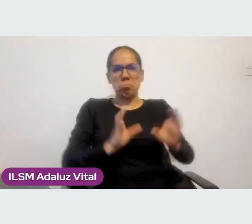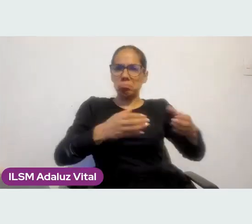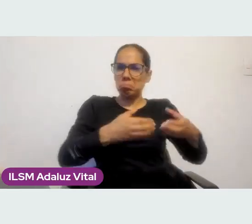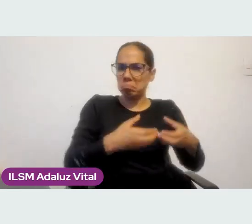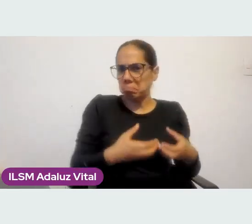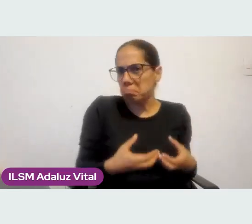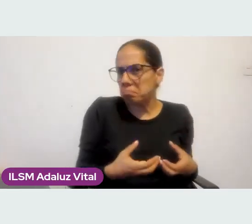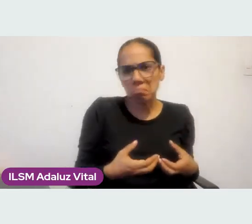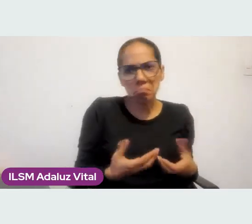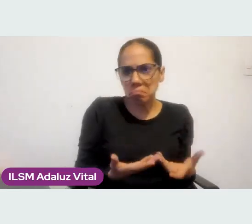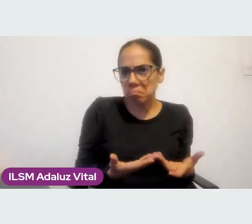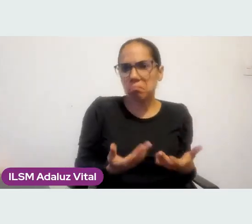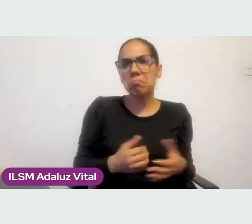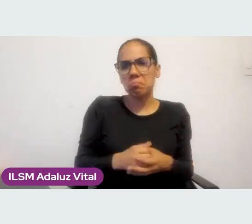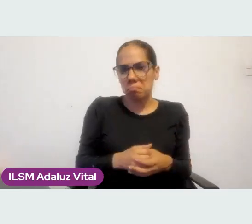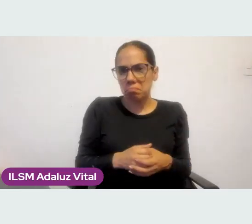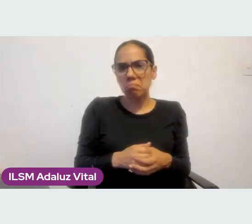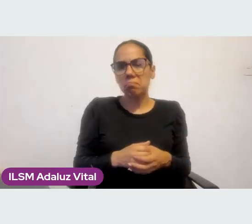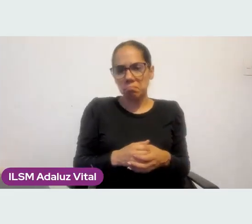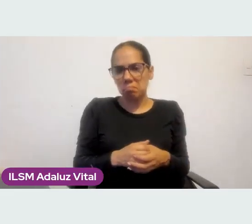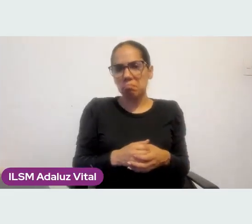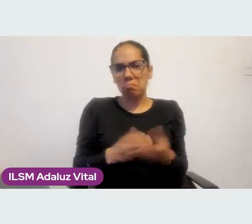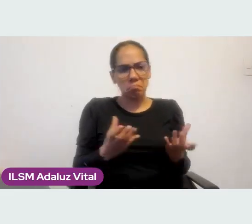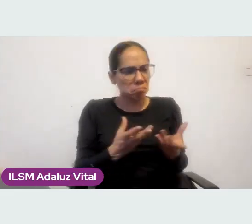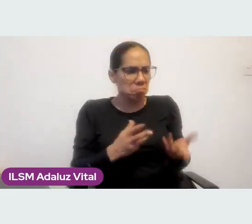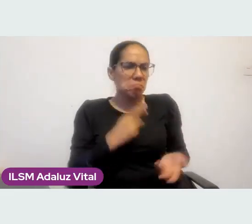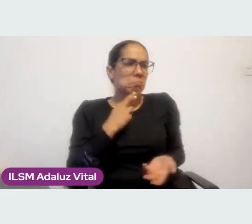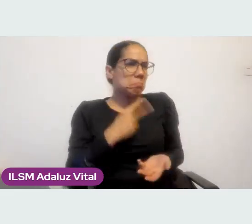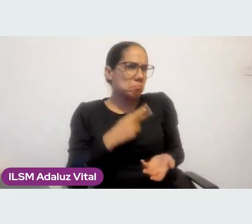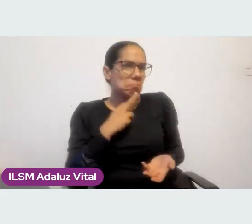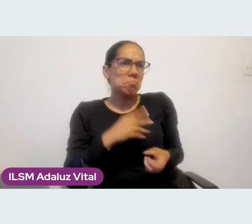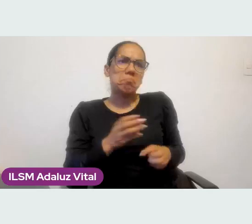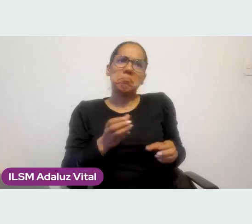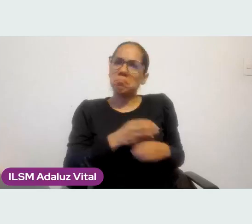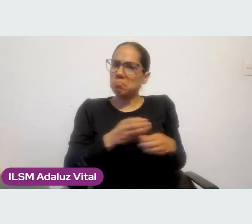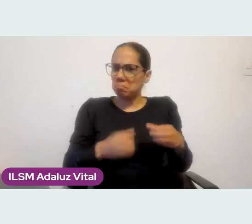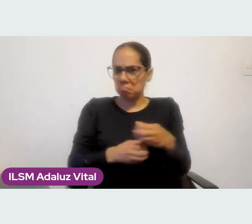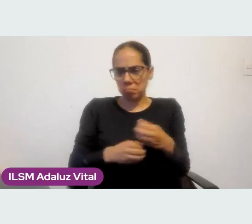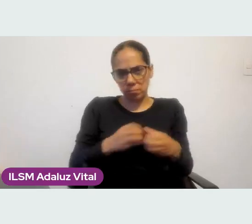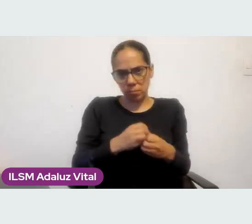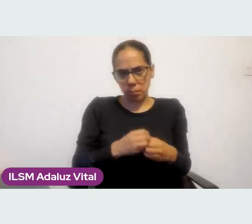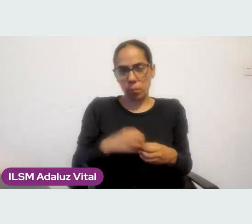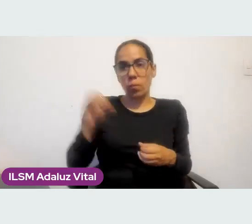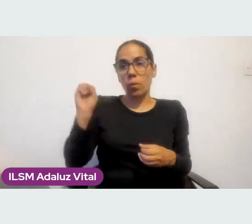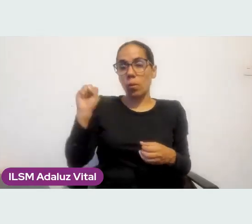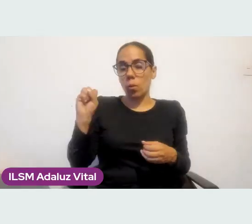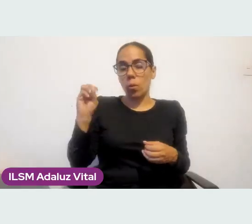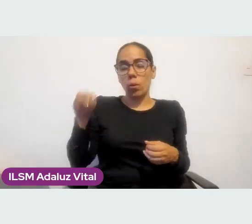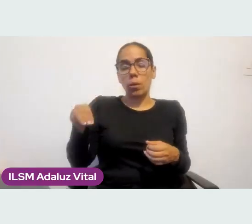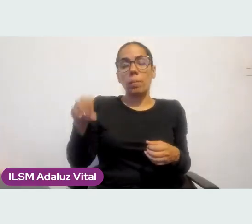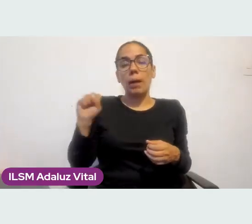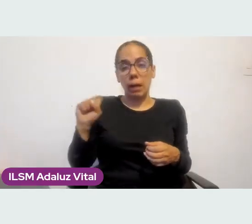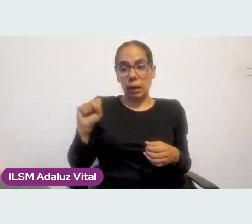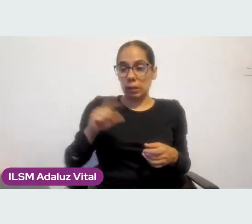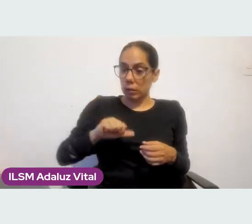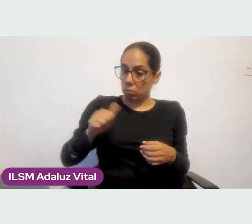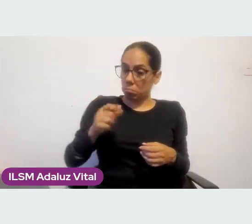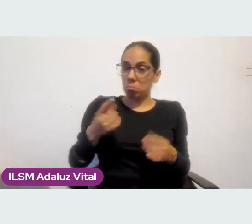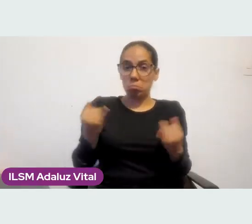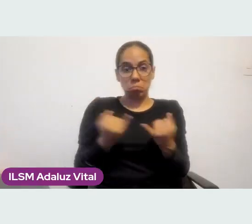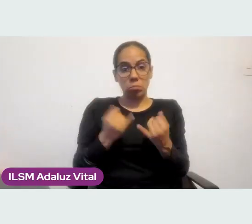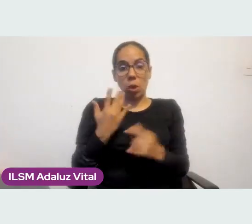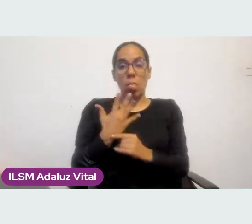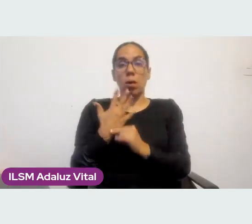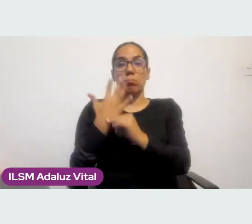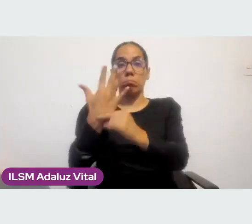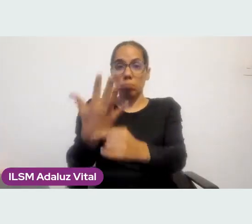situación de productividad. La Organización Mundial de la Salud establece, por otro lado, que la salud